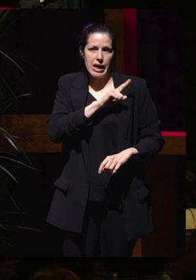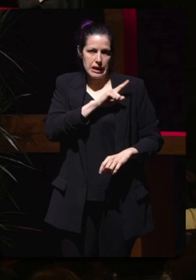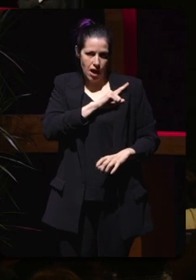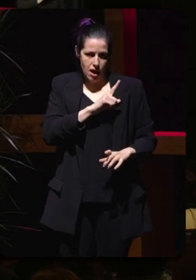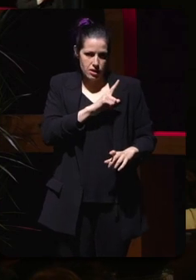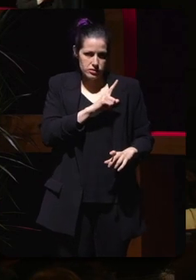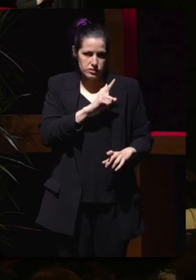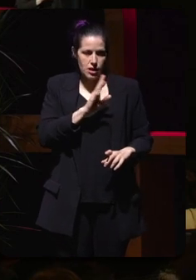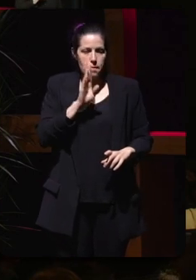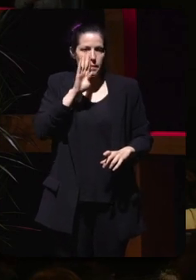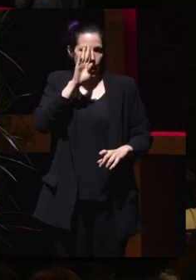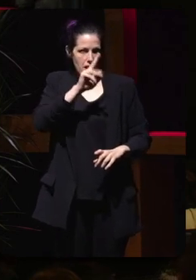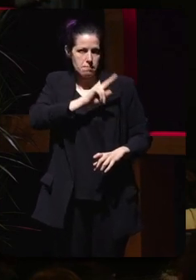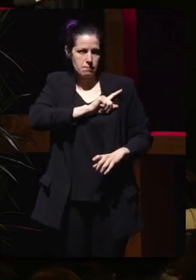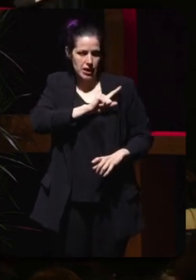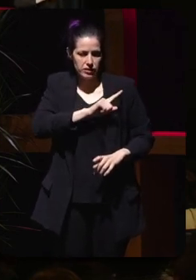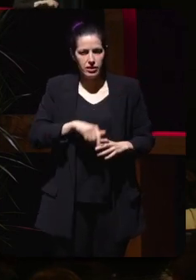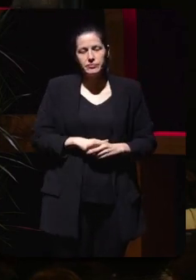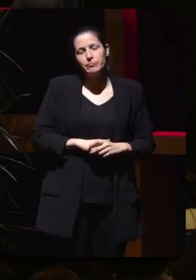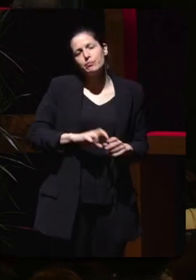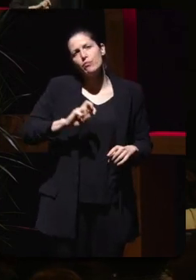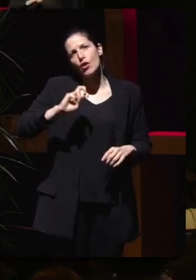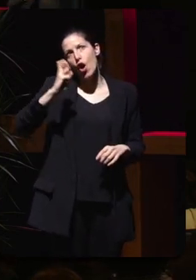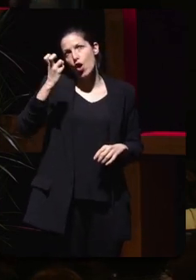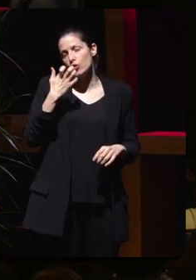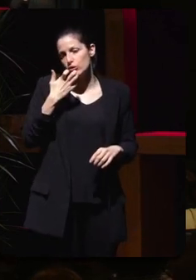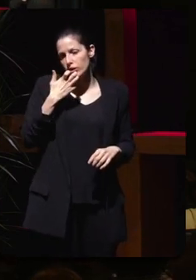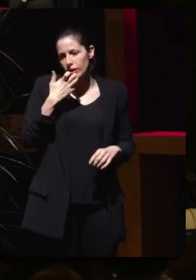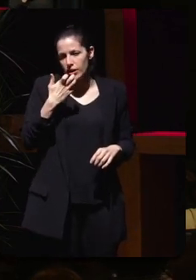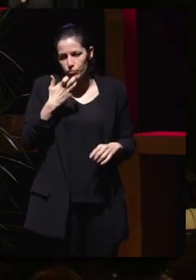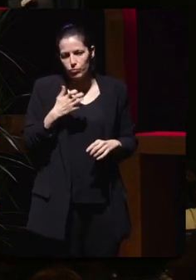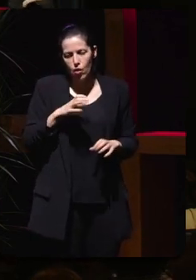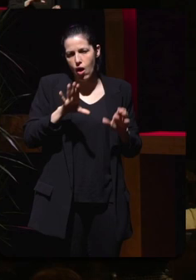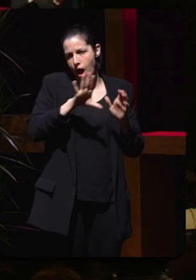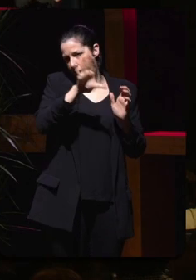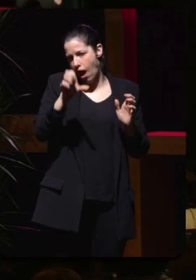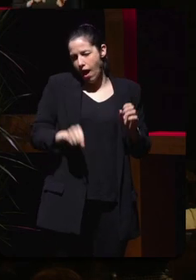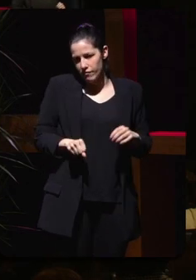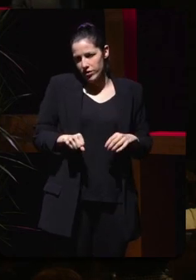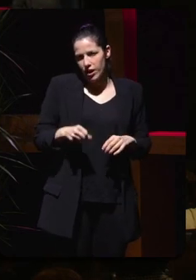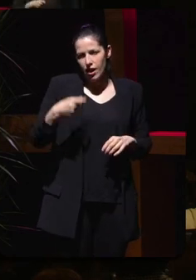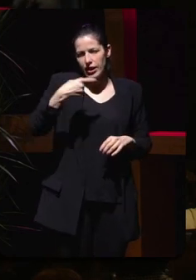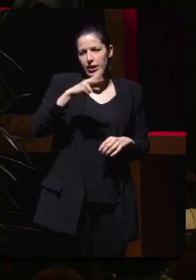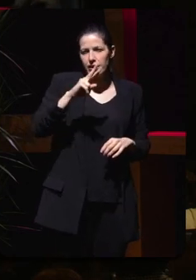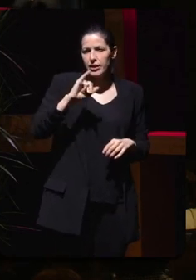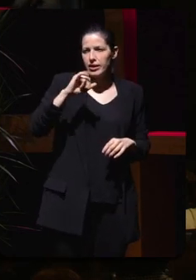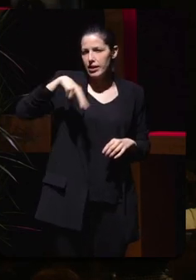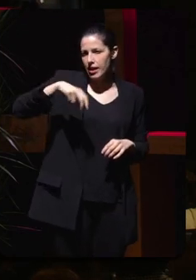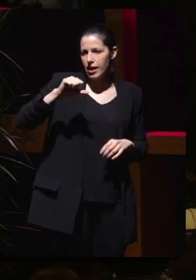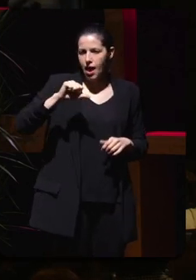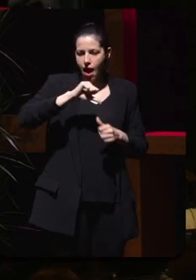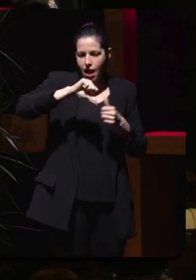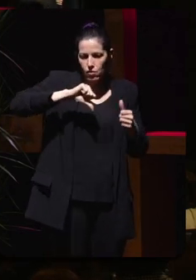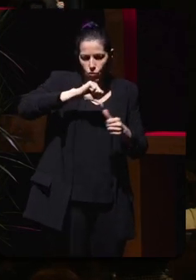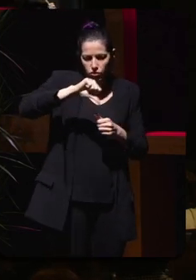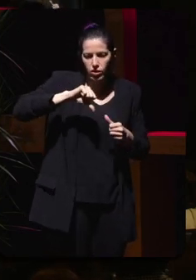¿no? Luego, por ejemplo, en el golpe de Estado de Guinea Ecuatorial, nos enteramos de ahí, entonces las